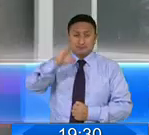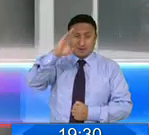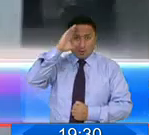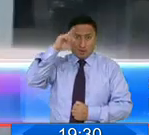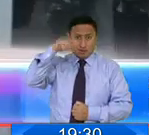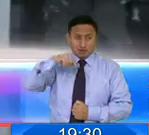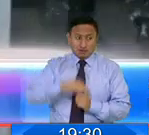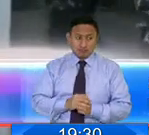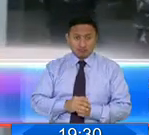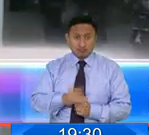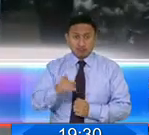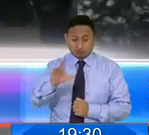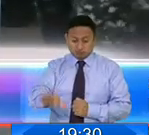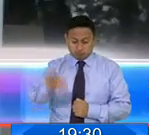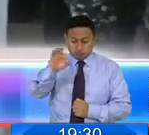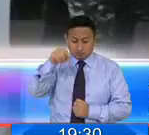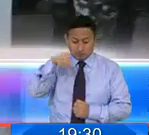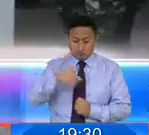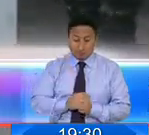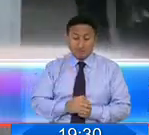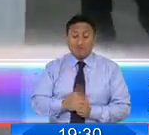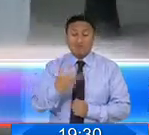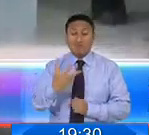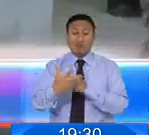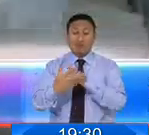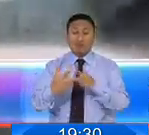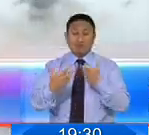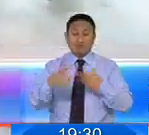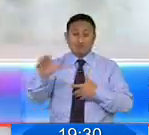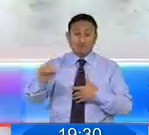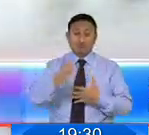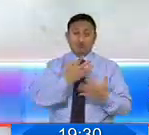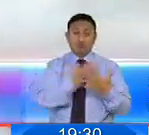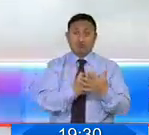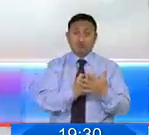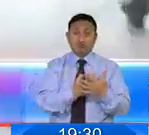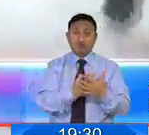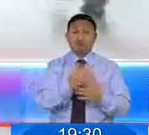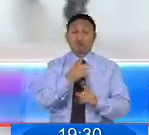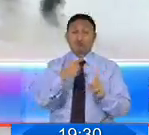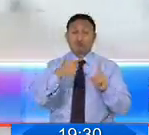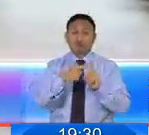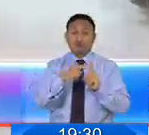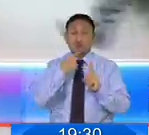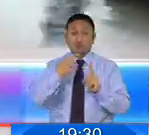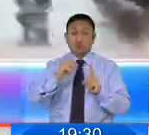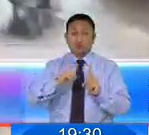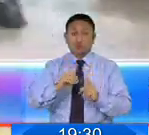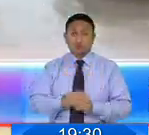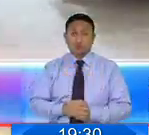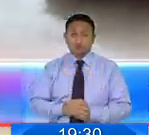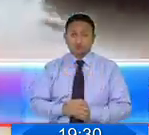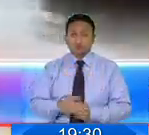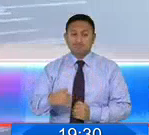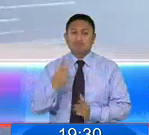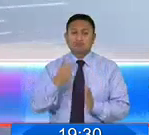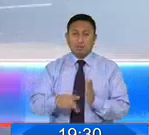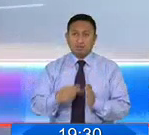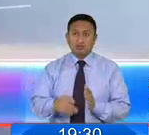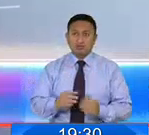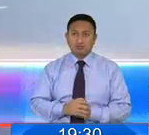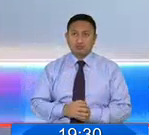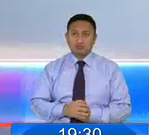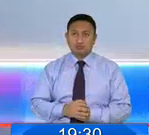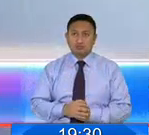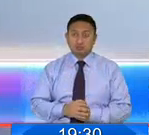dio con su paradero y procedió a detener a los involucrados. Uno de ellos confesó cómo asesinaron al menor. No sé